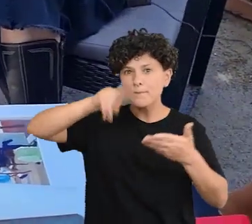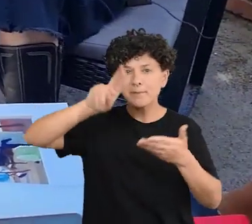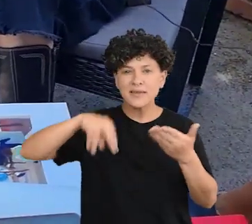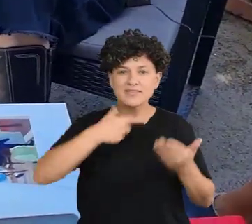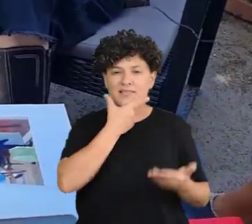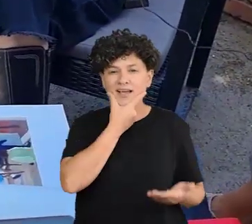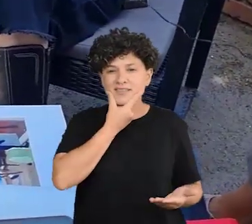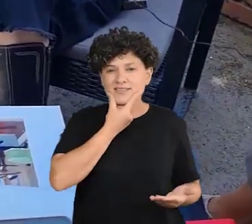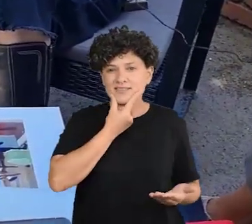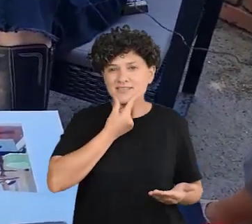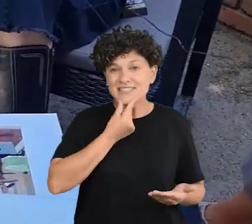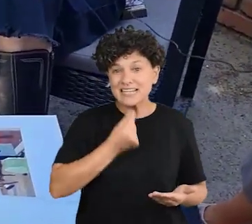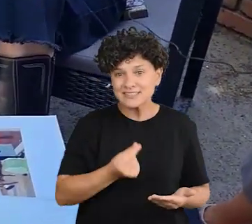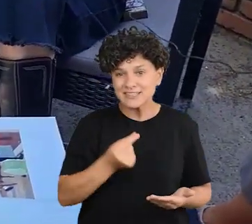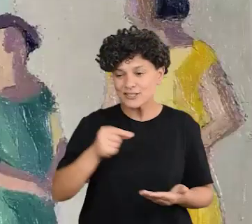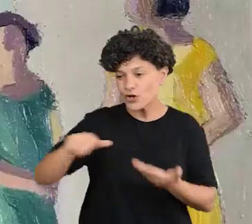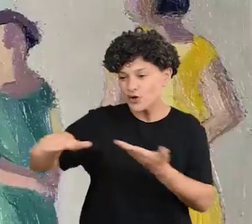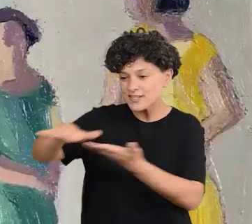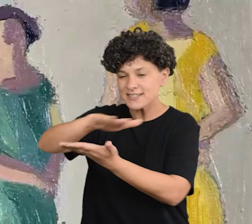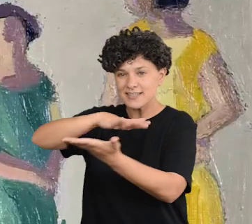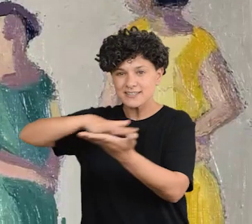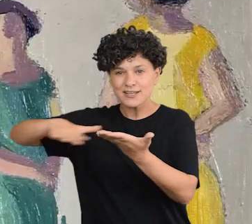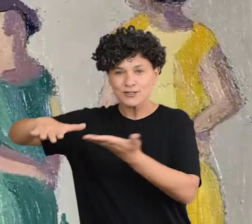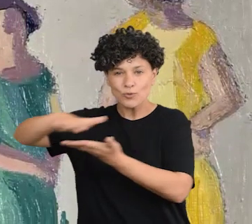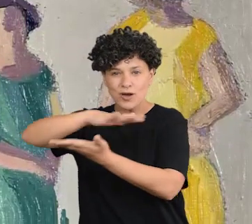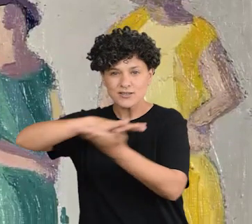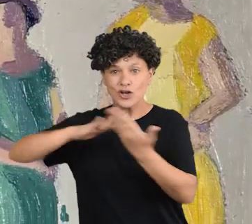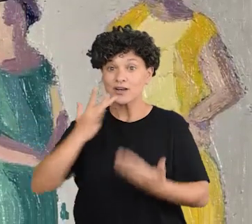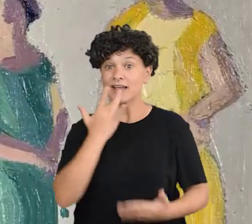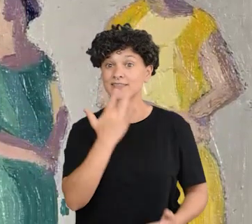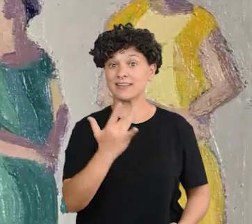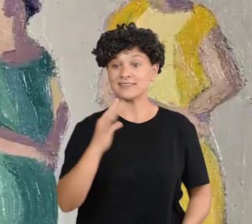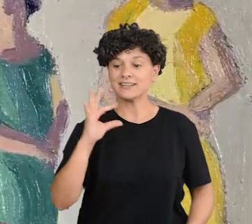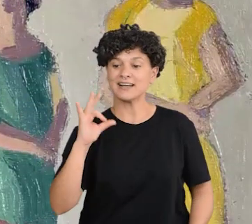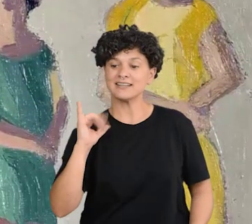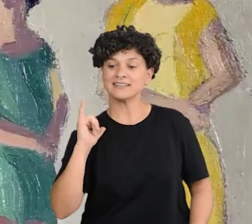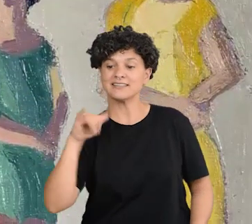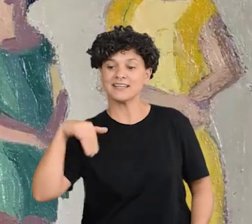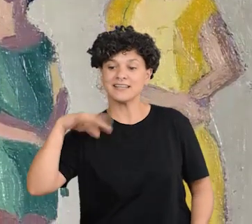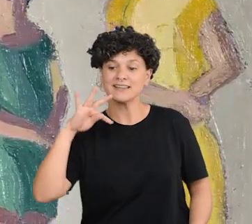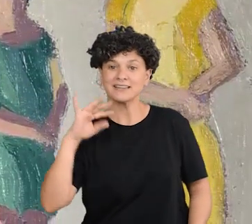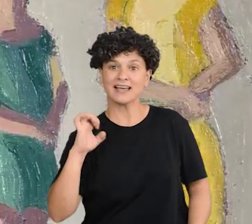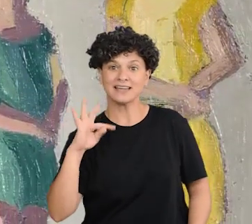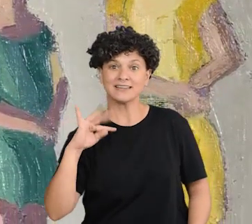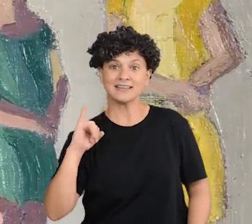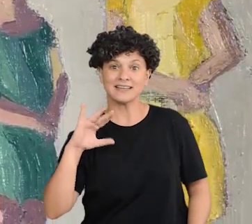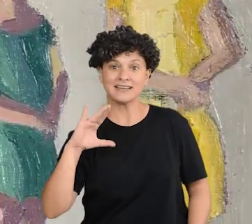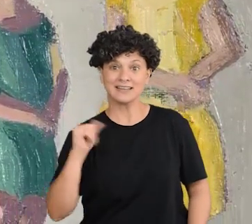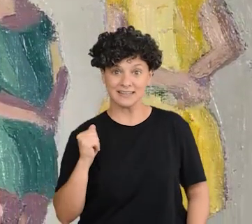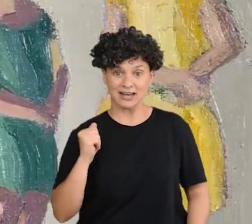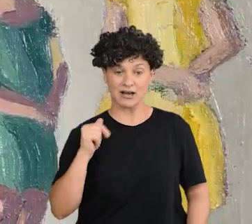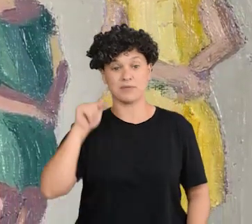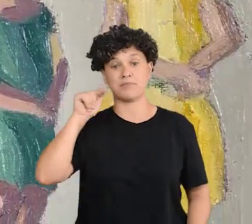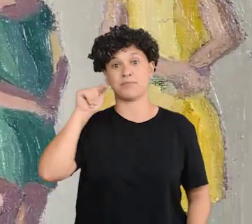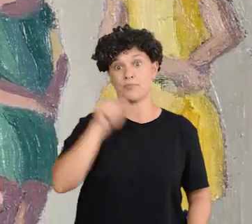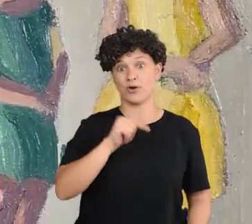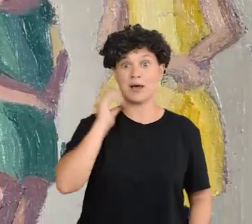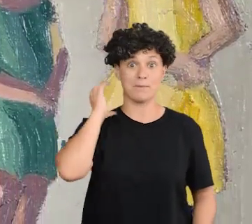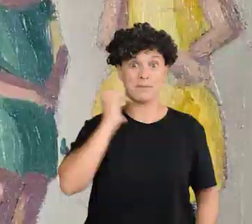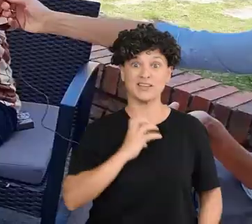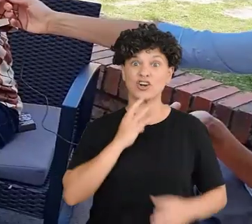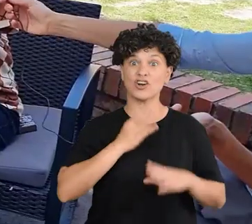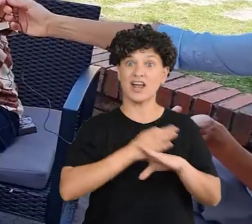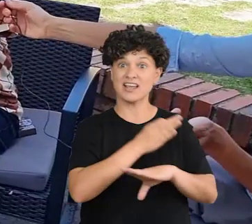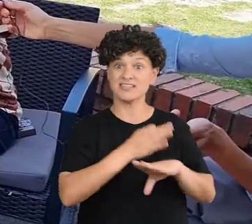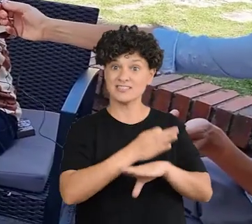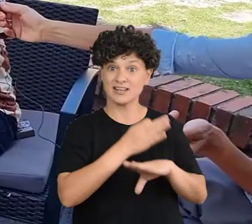sintéticamente, en estética sintética, porque realmente fue educada